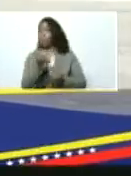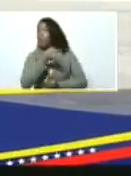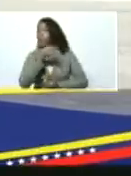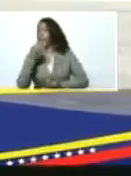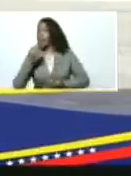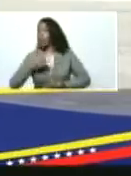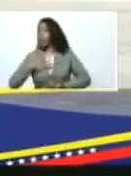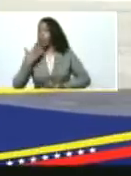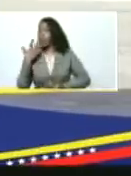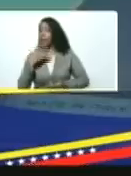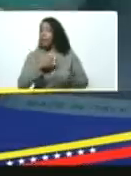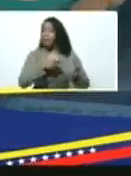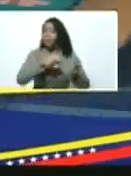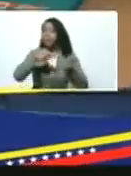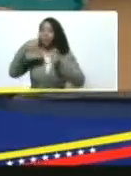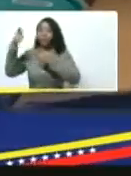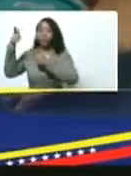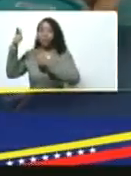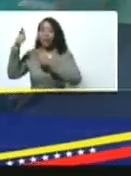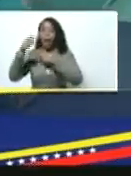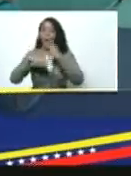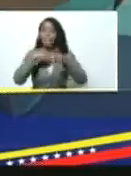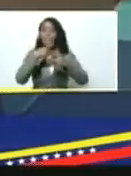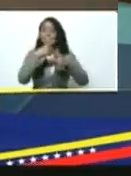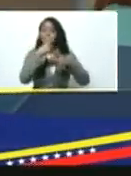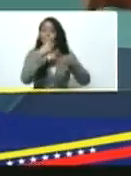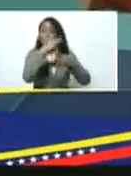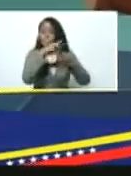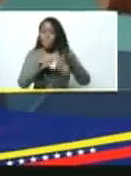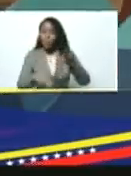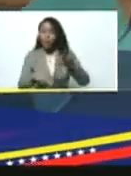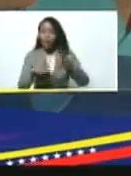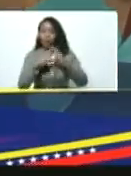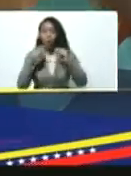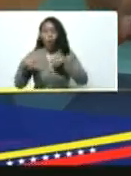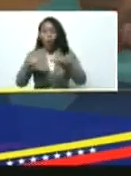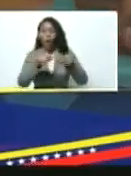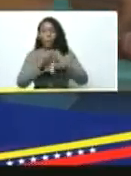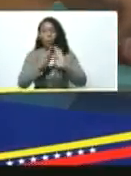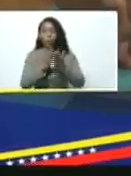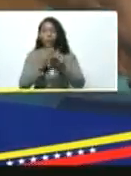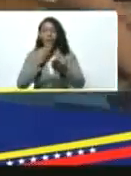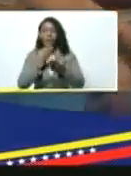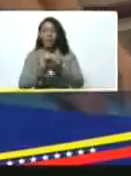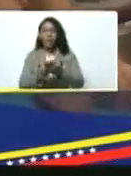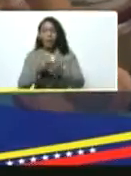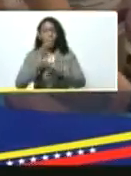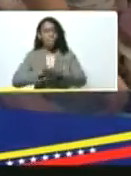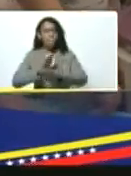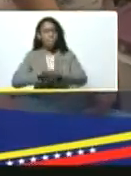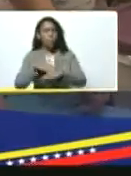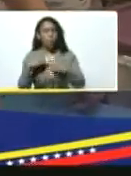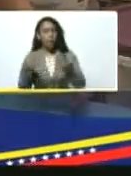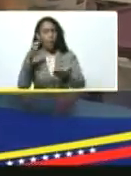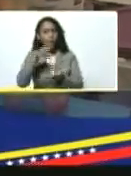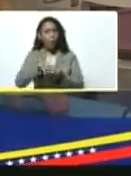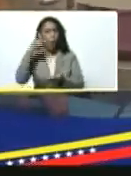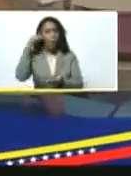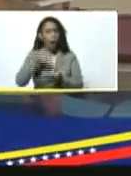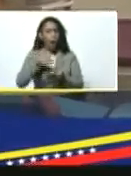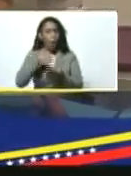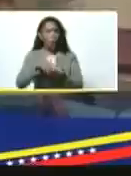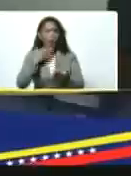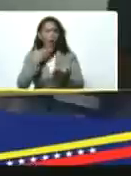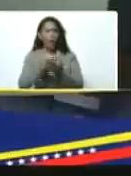de poder exportar sus productos, bueno, por todas partes del mundo. Agradecerles porque el estado Carabobo,